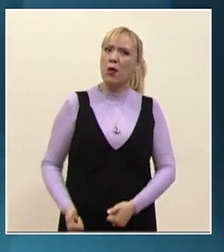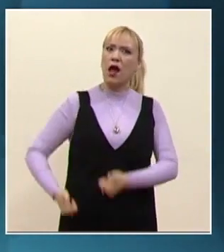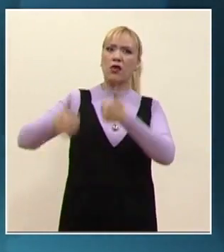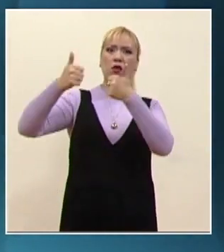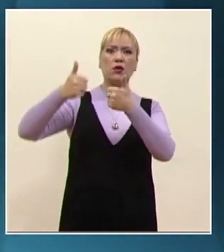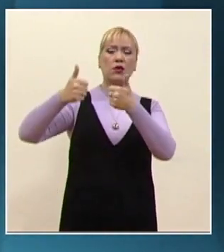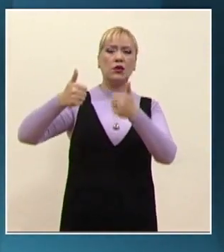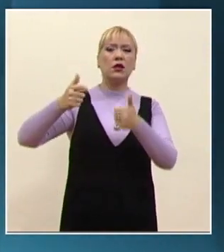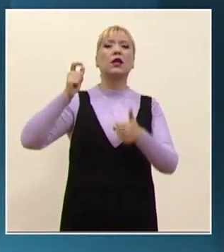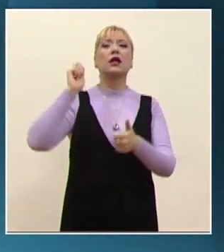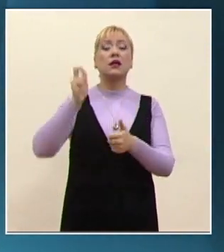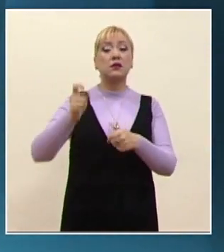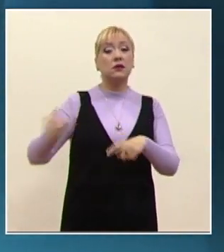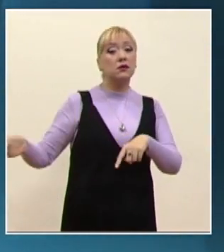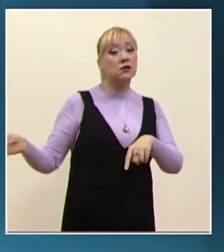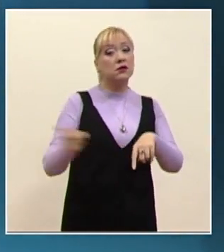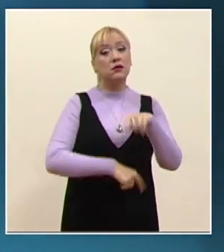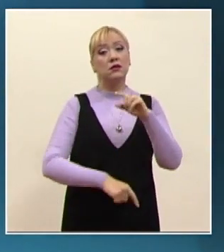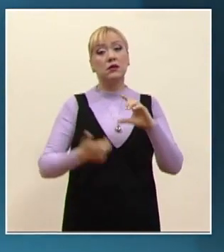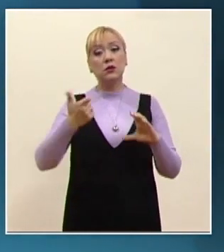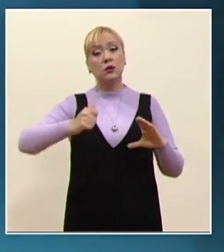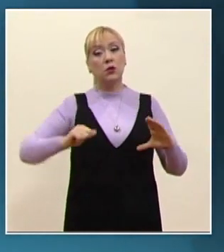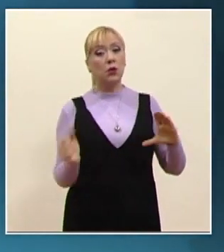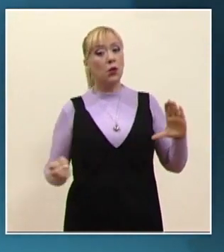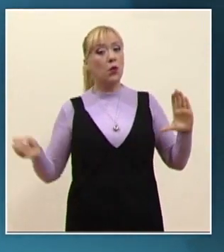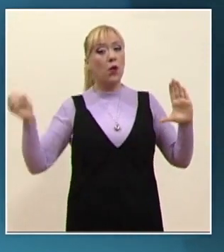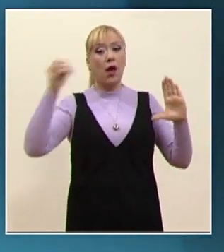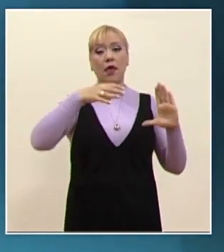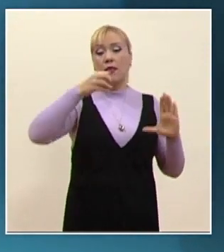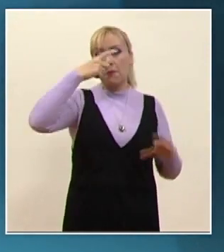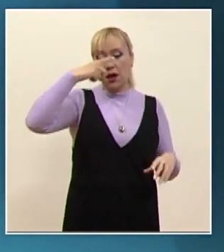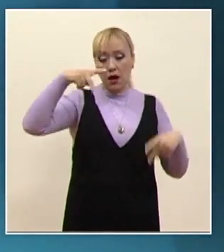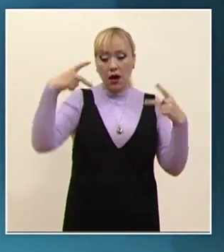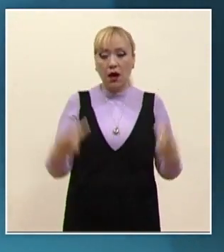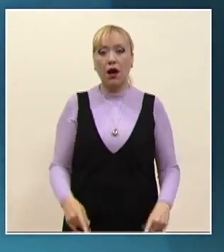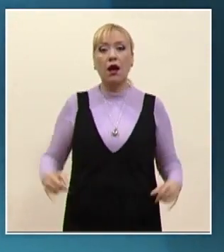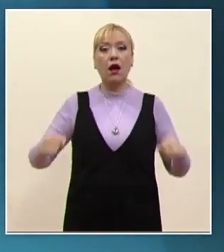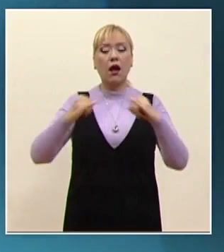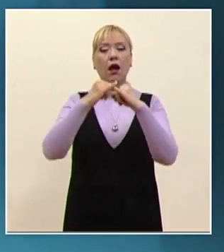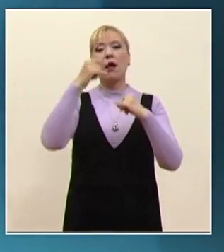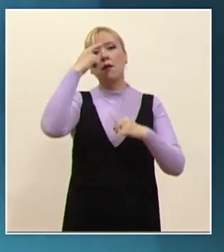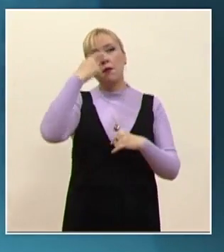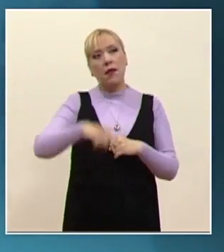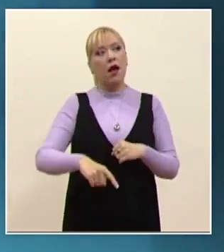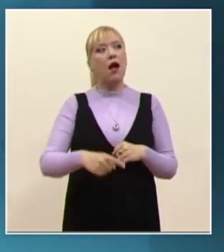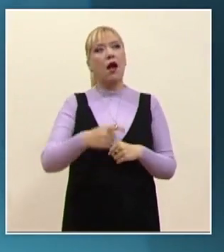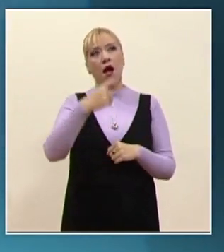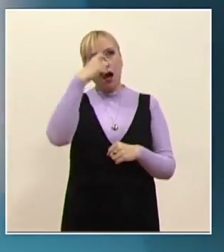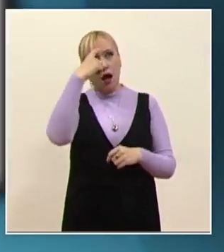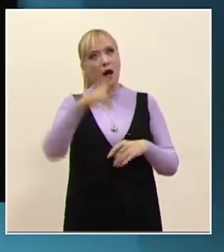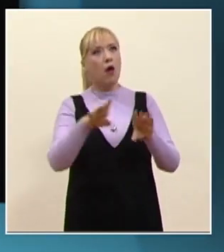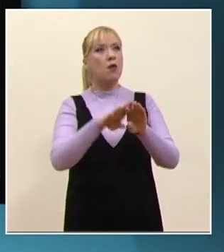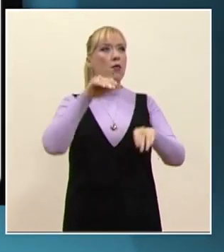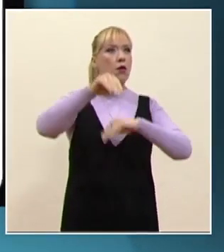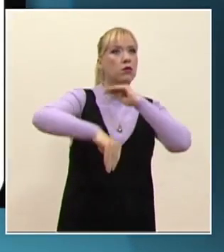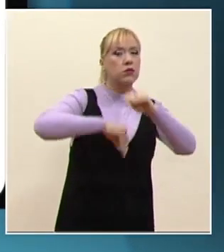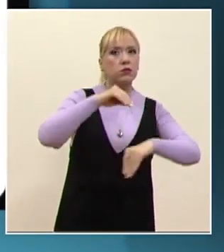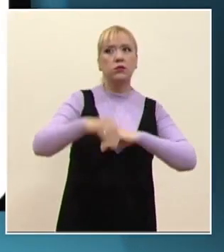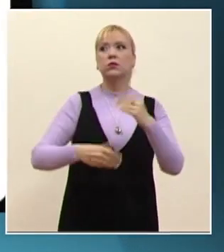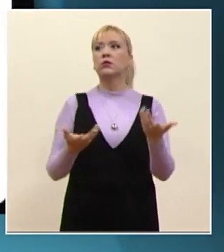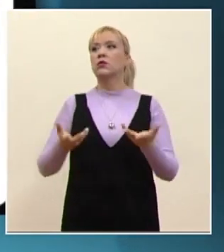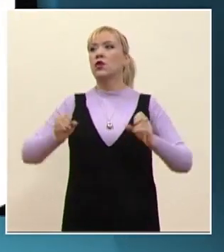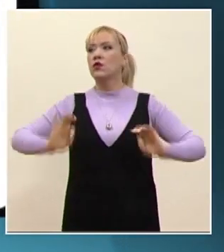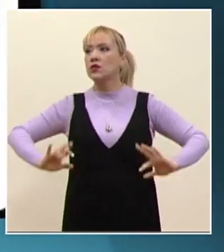fin extinguir diversos fideicomisos institucionales que se destinan a la creación de la infraestructura, a la administración